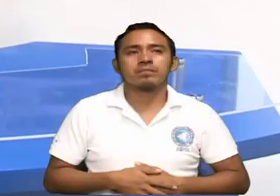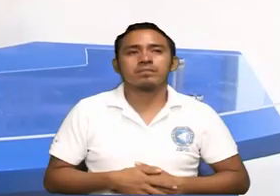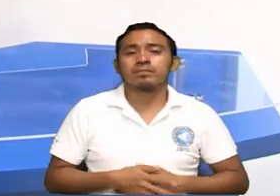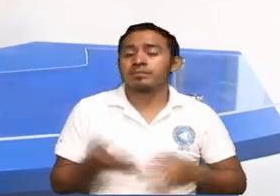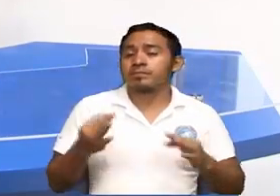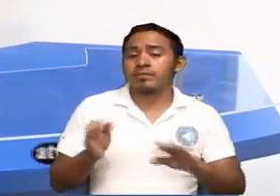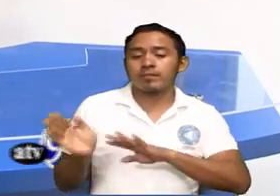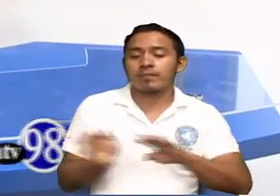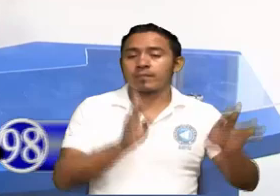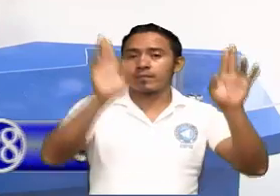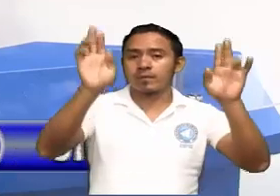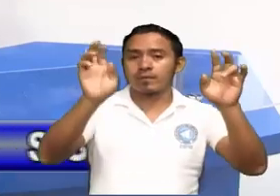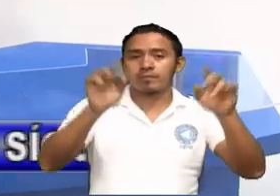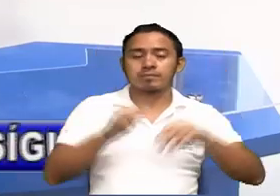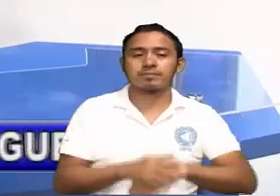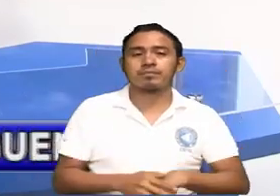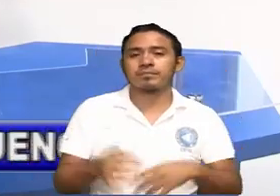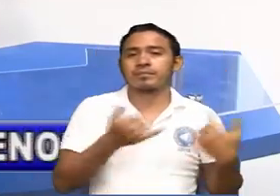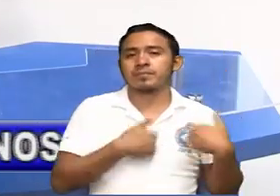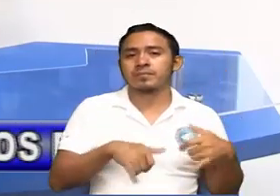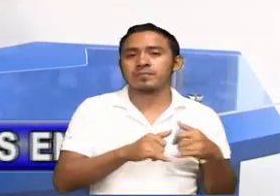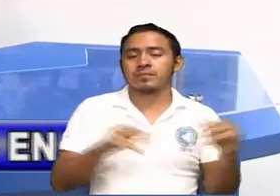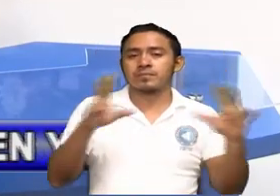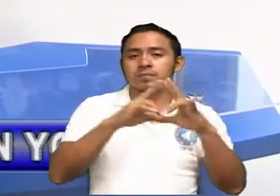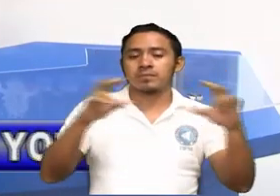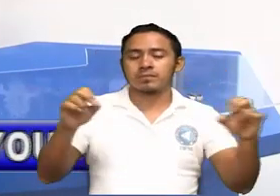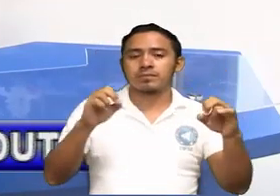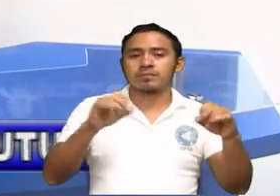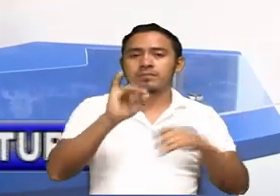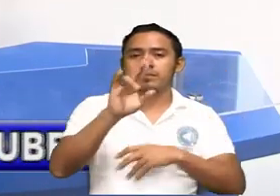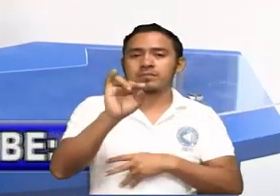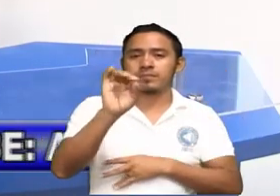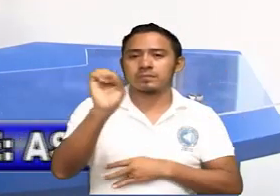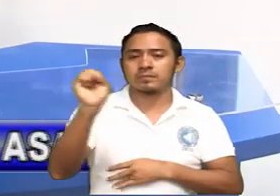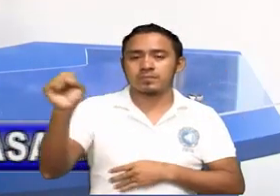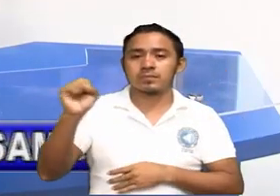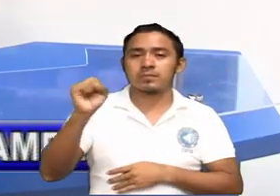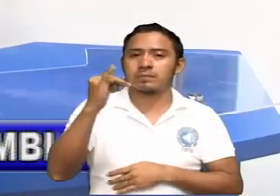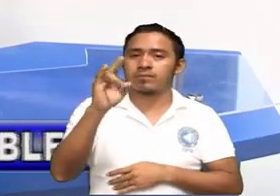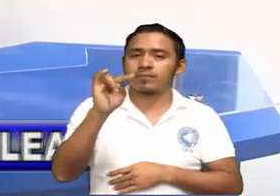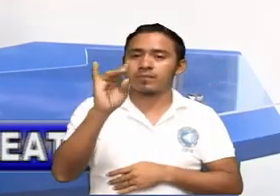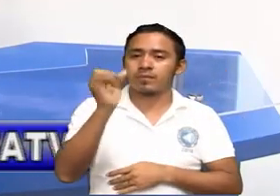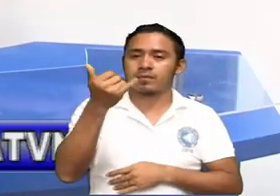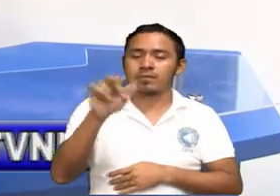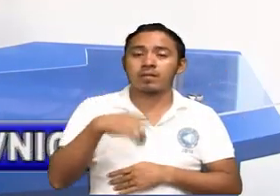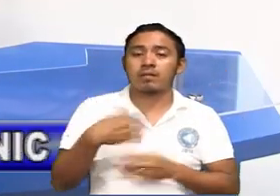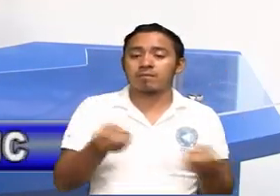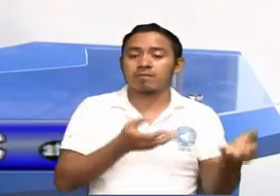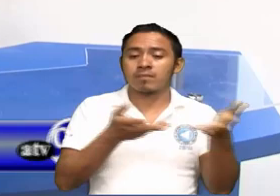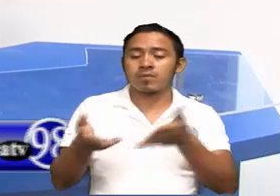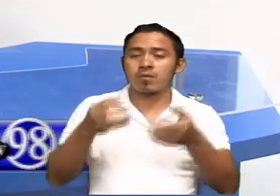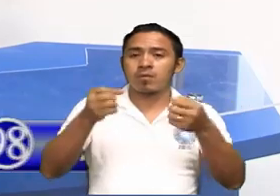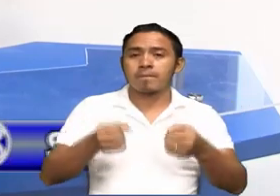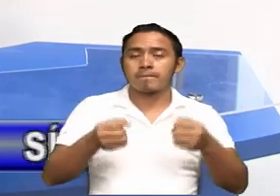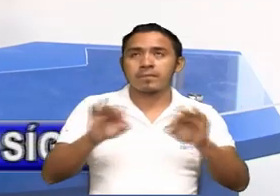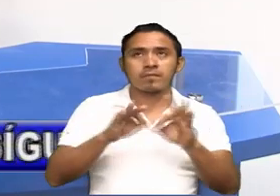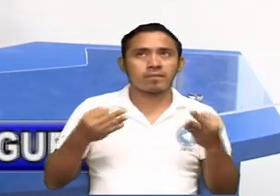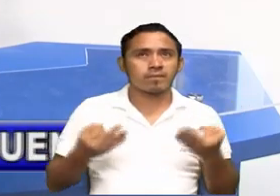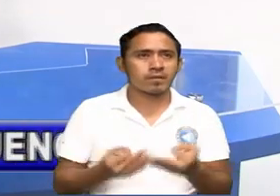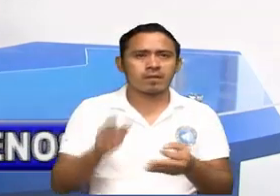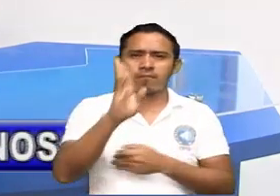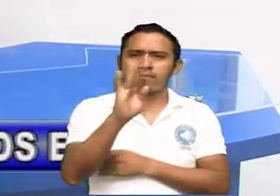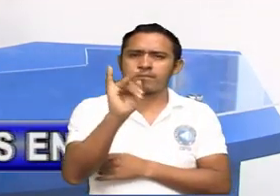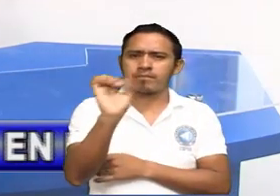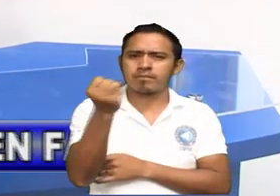Y bien, cambiamos de tema porque el Instituto Nicaragüense de Seguros y Reaseguros, INISER, entregó a los familiares del compañero Bismar Martínez